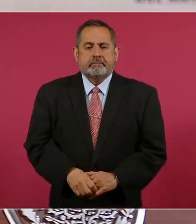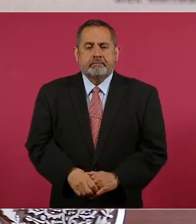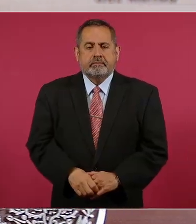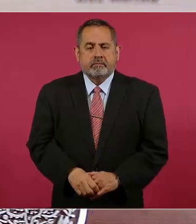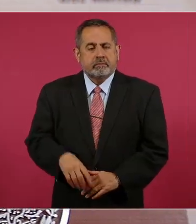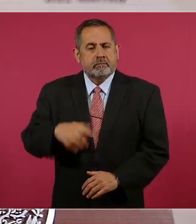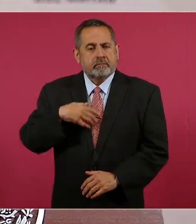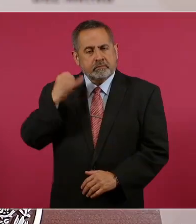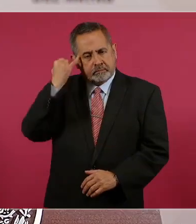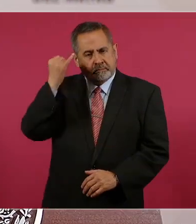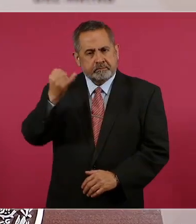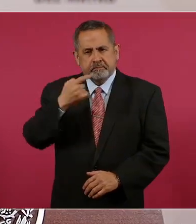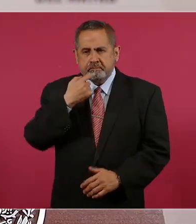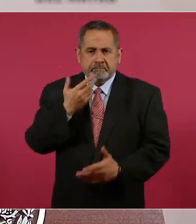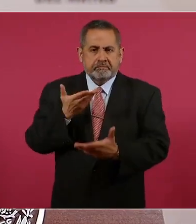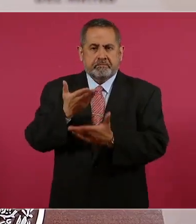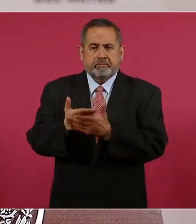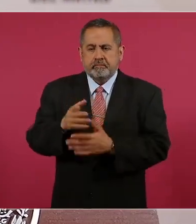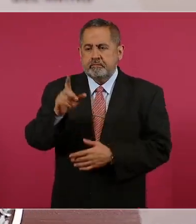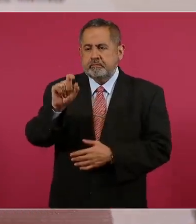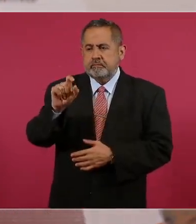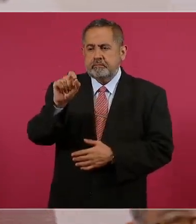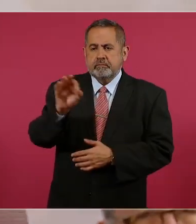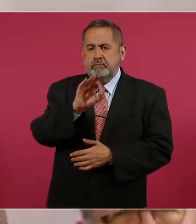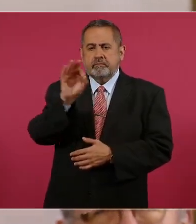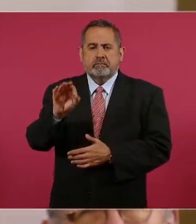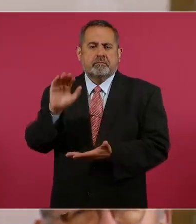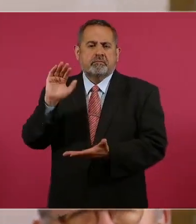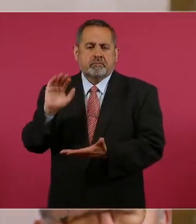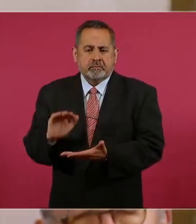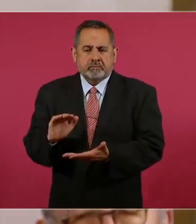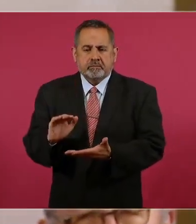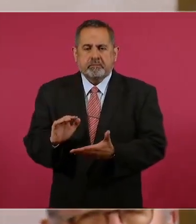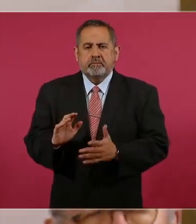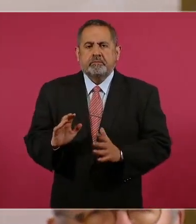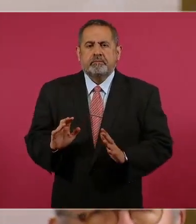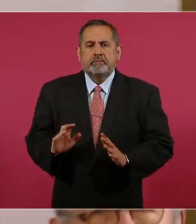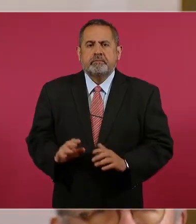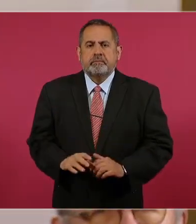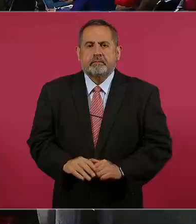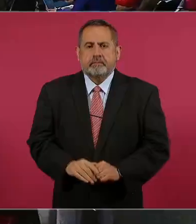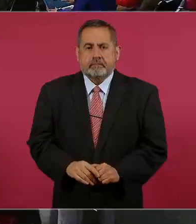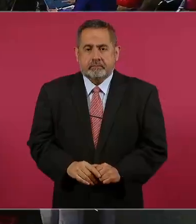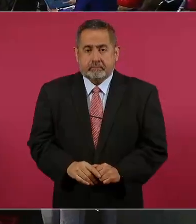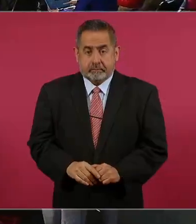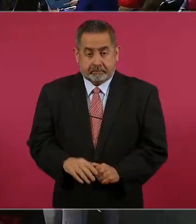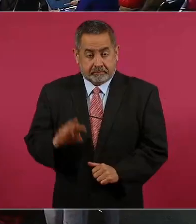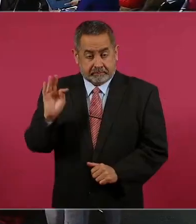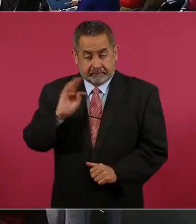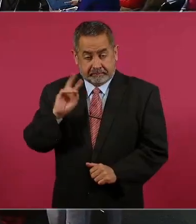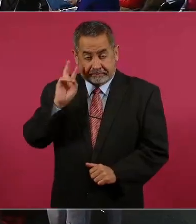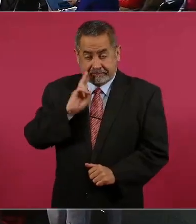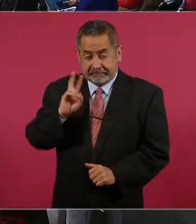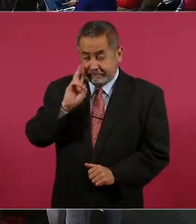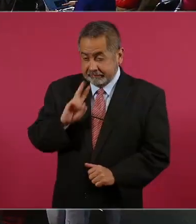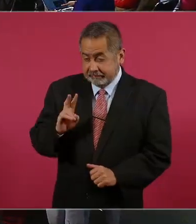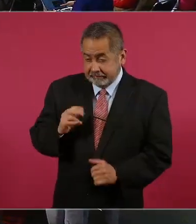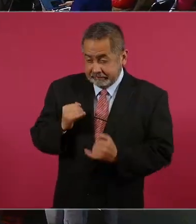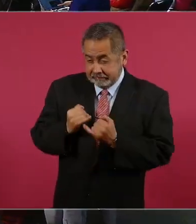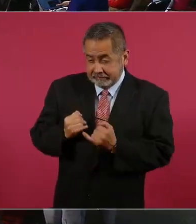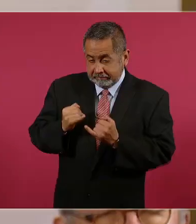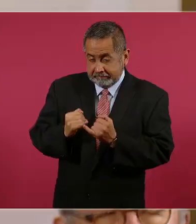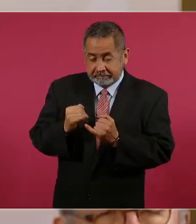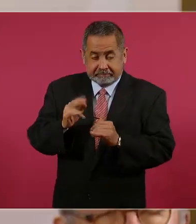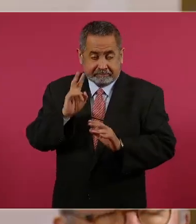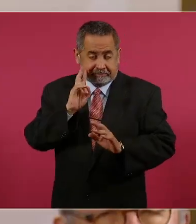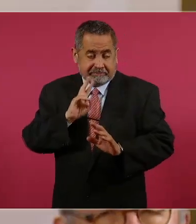planteé 20% menos en homicidio, pero si seguimos como vamos, podemos